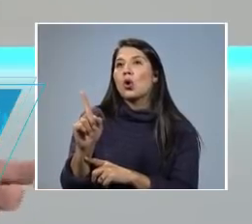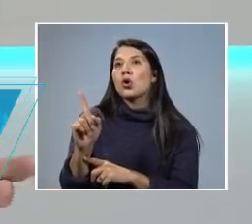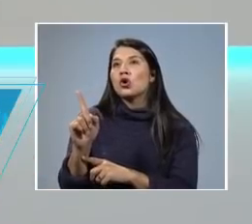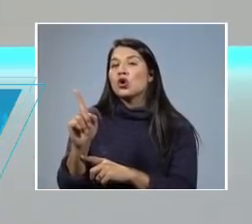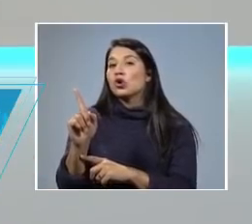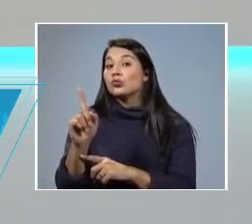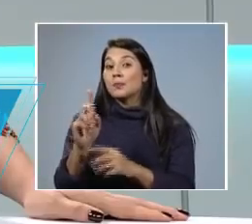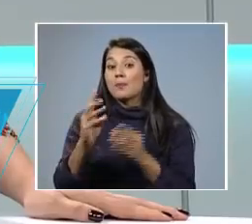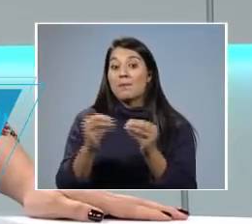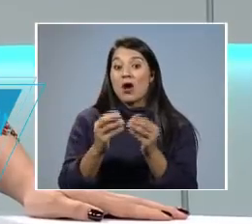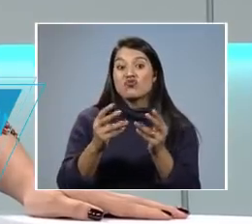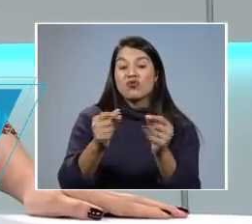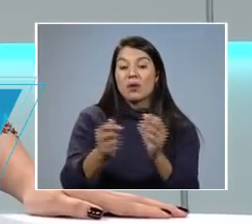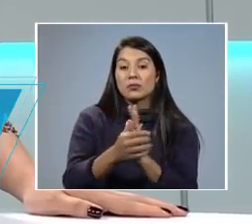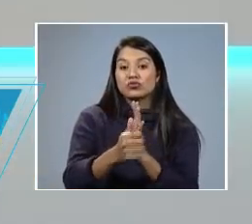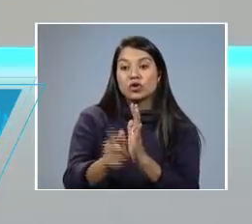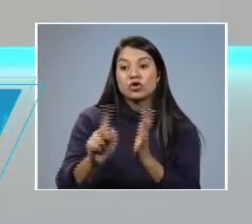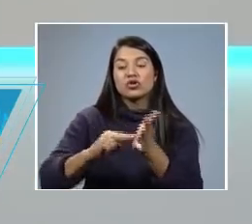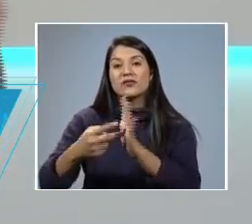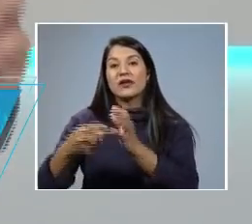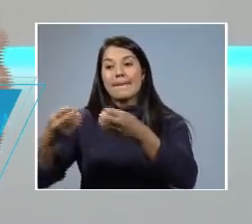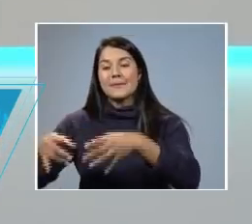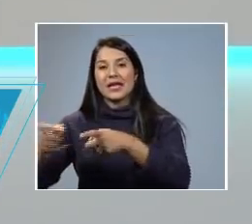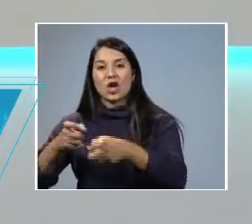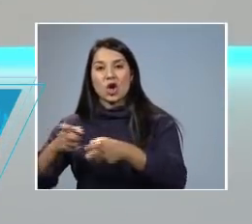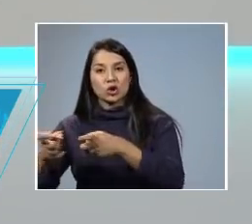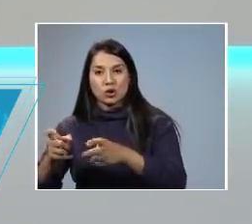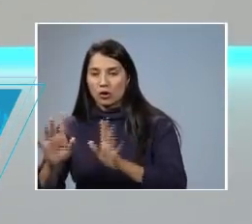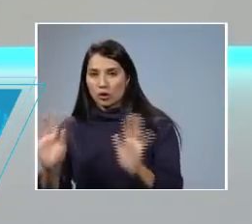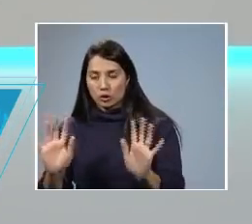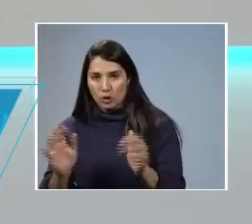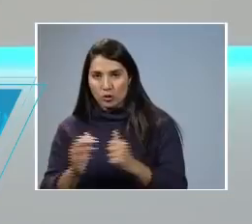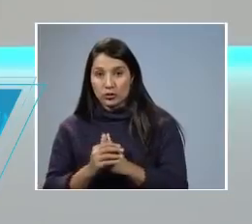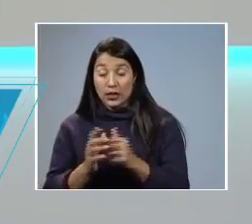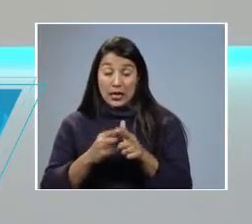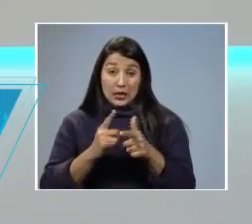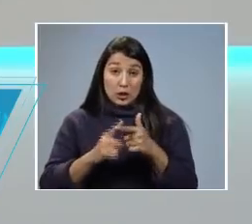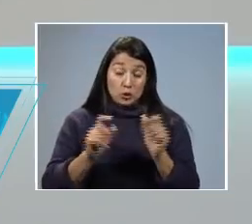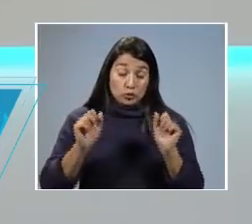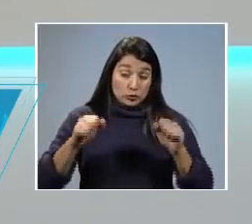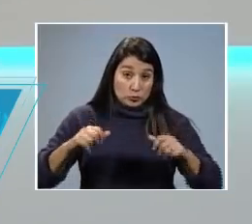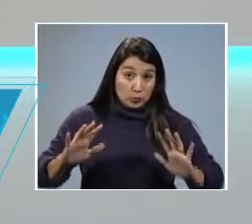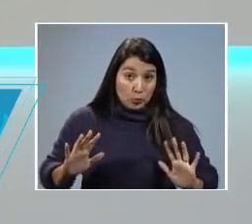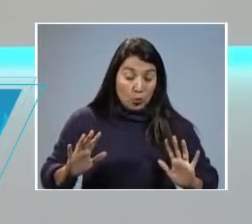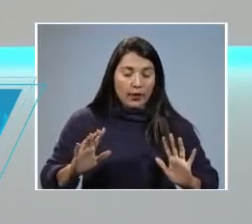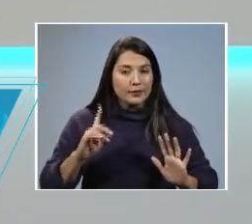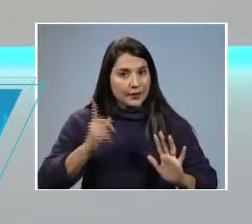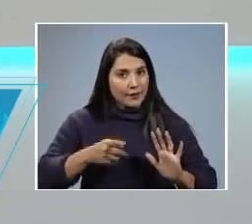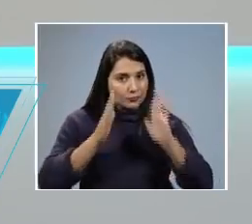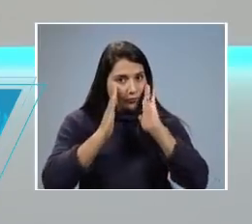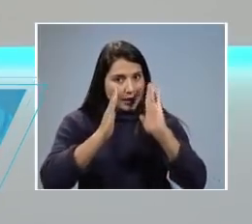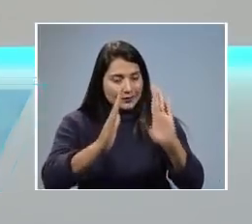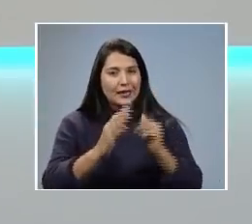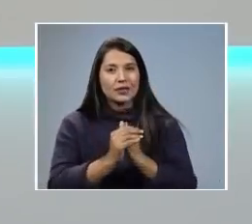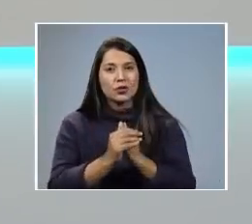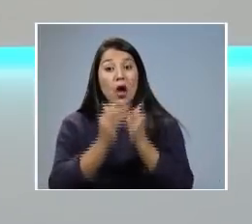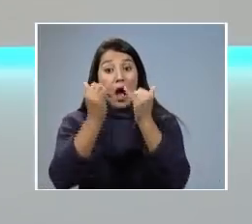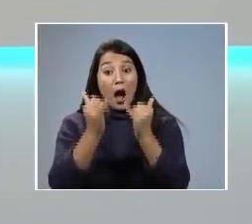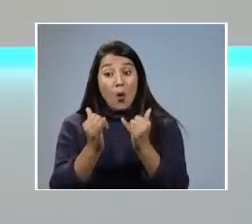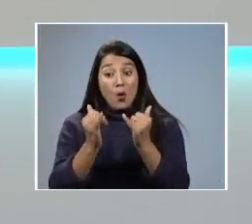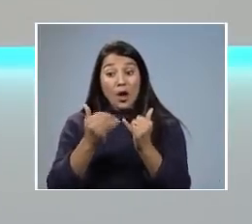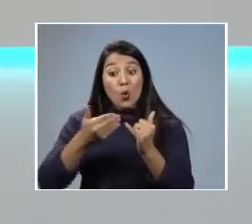descontrol y que cada quien haga lo que quiera en este país. Entonces podría ser, y tenemos que estar atentos, de que en esta